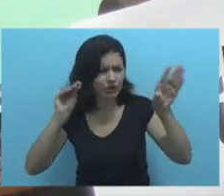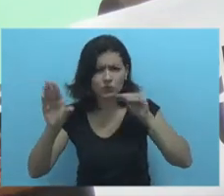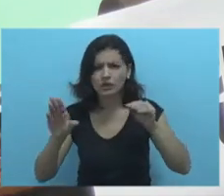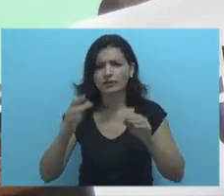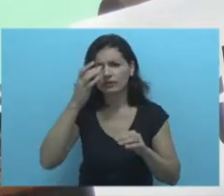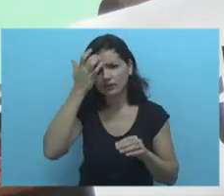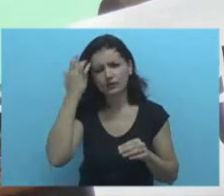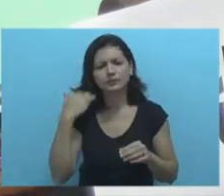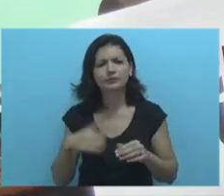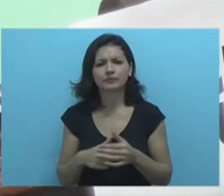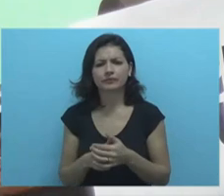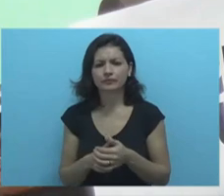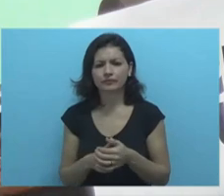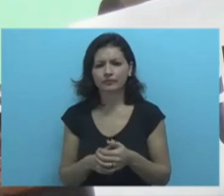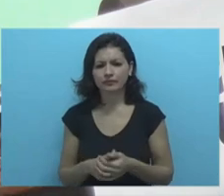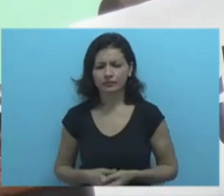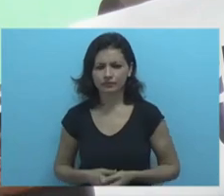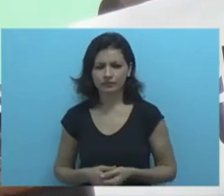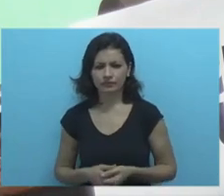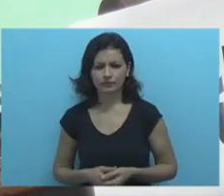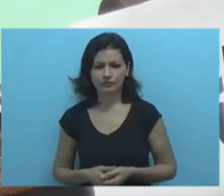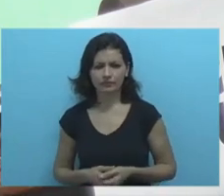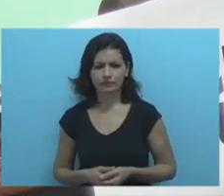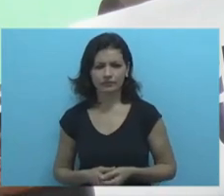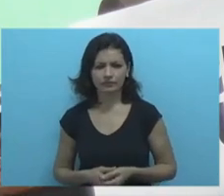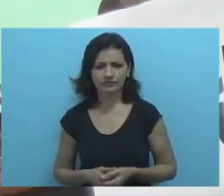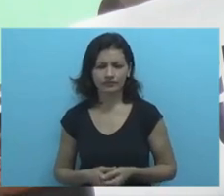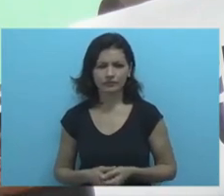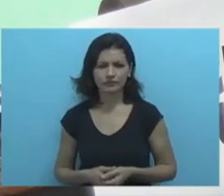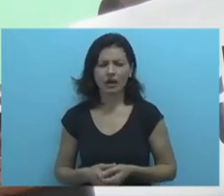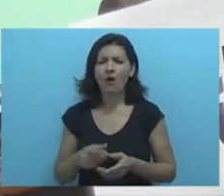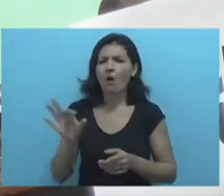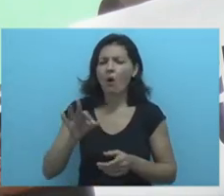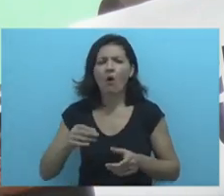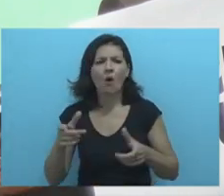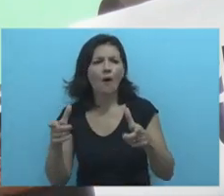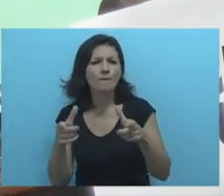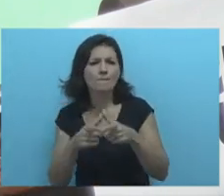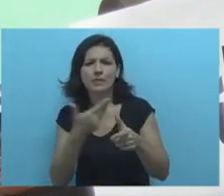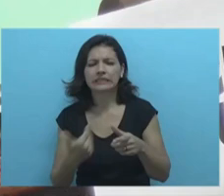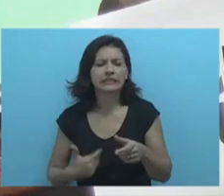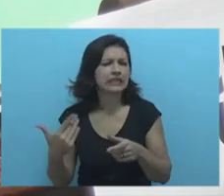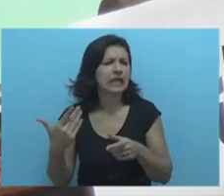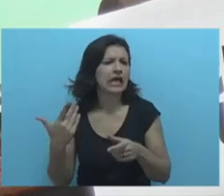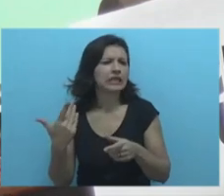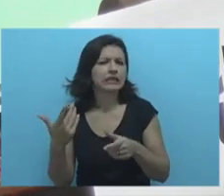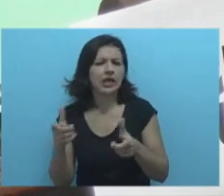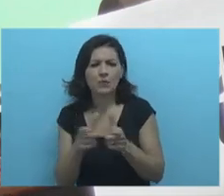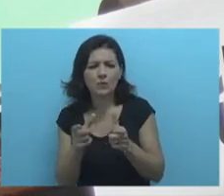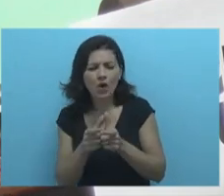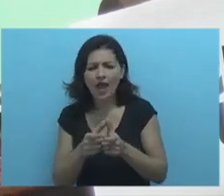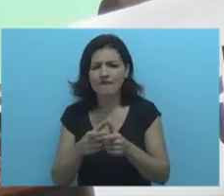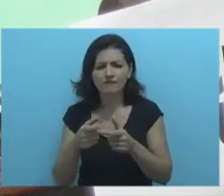vecina que tenía algo para decirle. Presidente comunal de cualquier pueblo le escribía a cualquier hora y él tenía